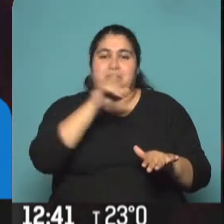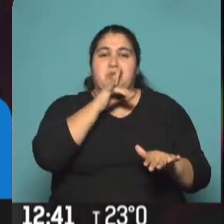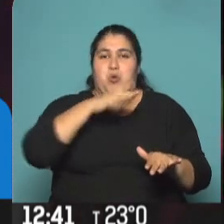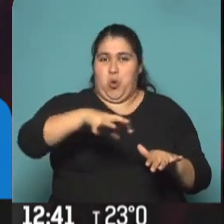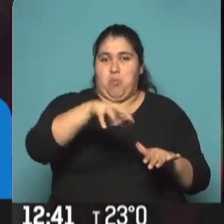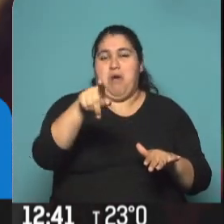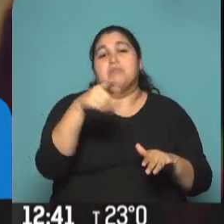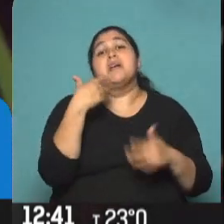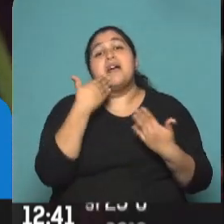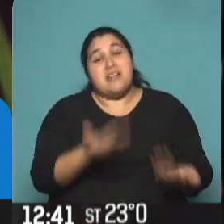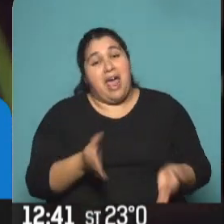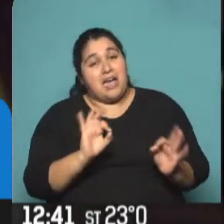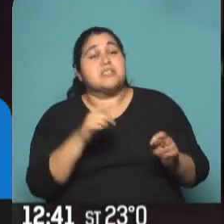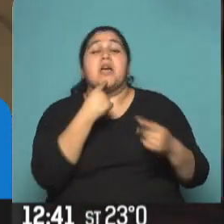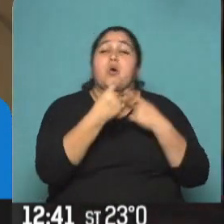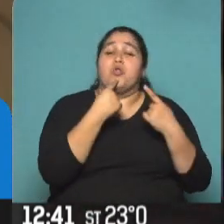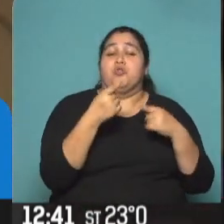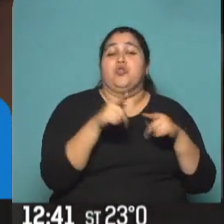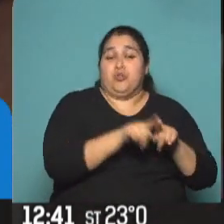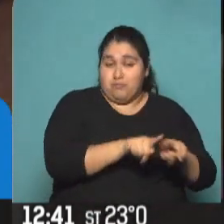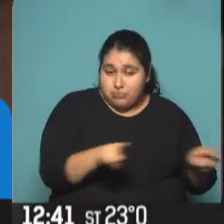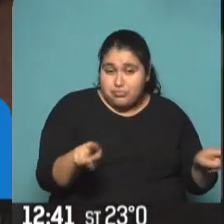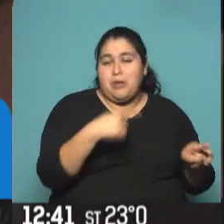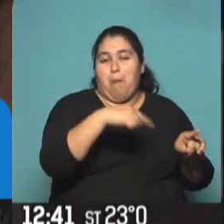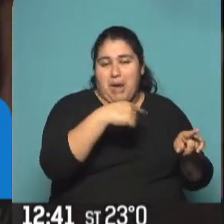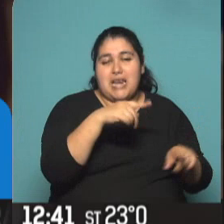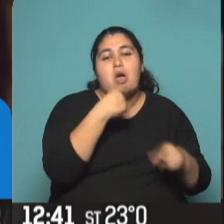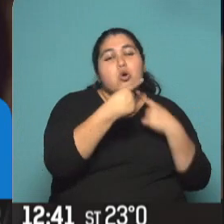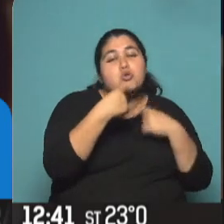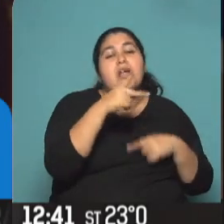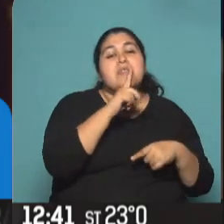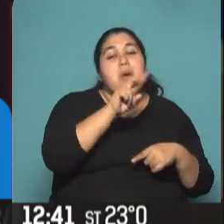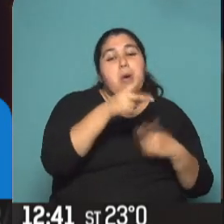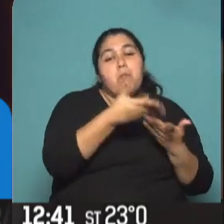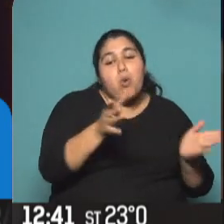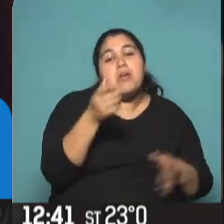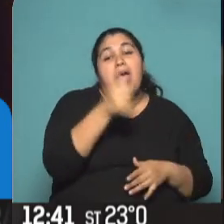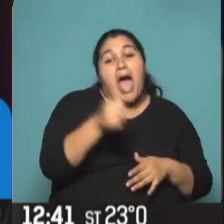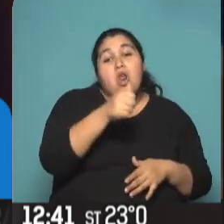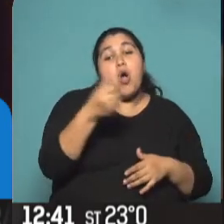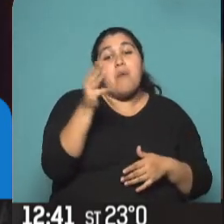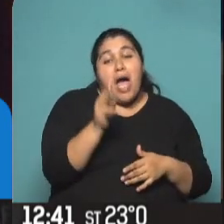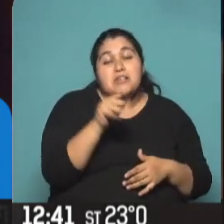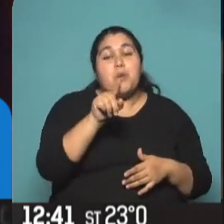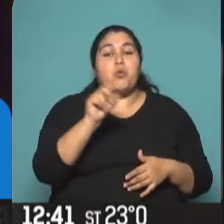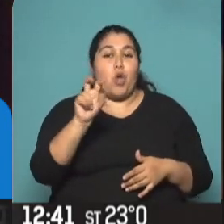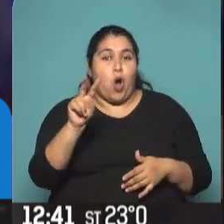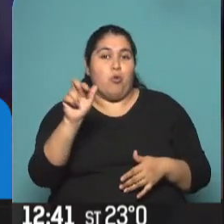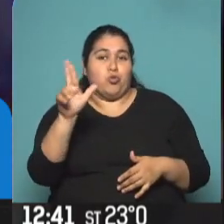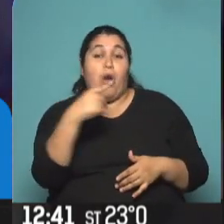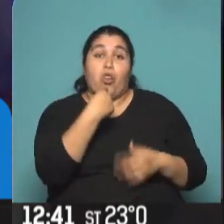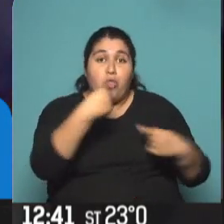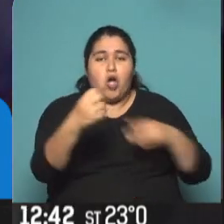a diego es un placer consulta este de pública ahora roban se.com.ar cualquier duda que tienen no duden nos escriben